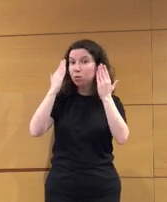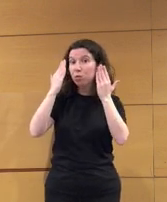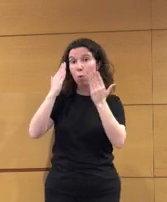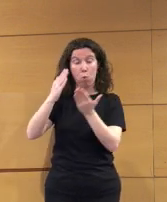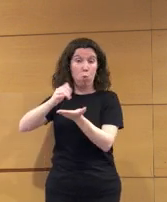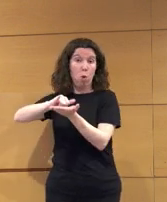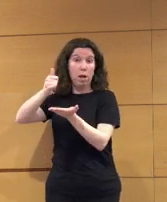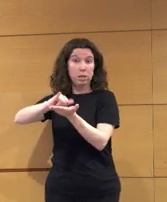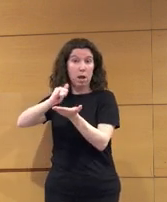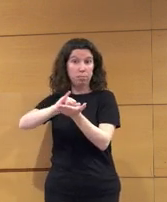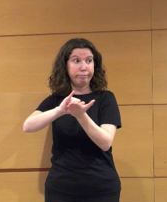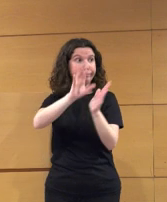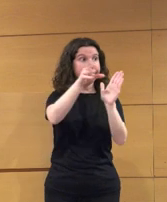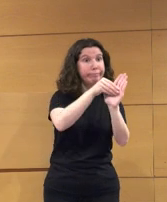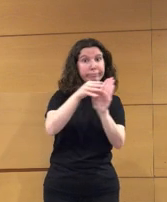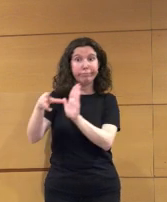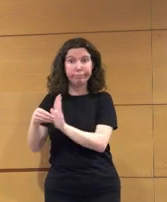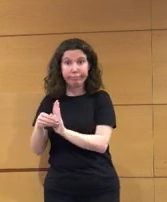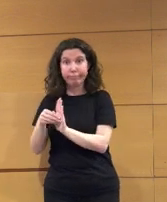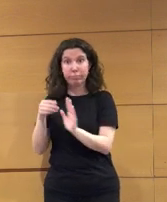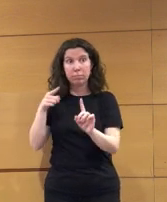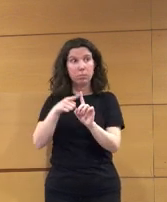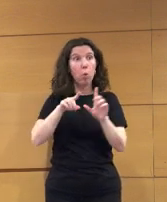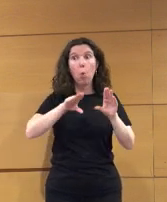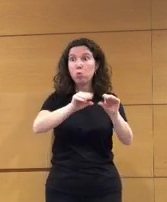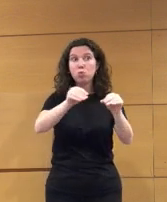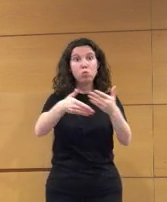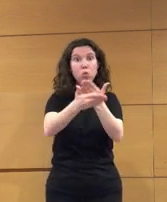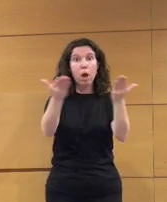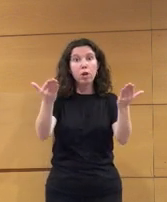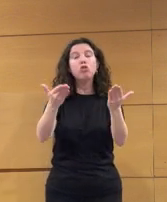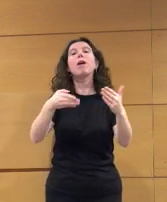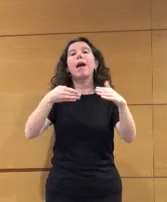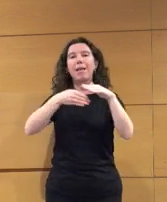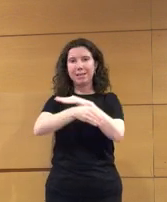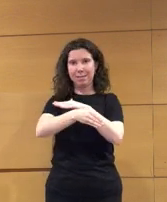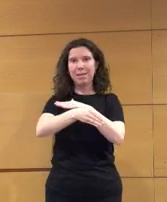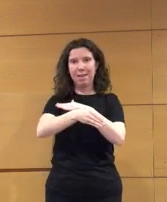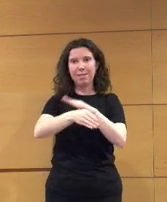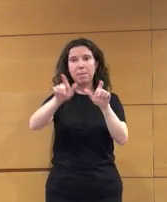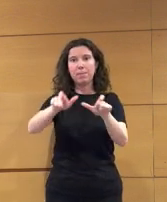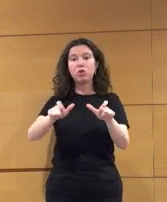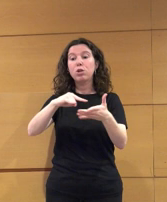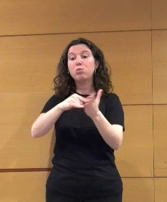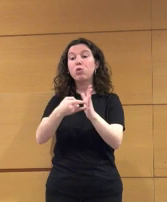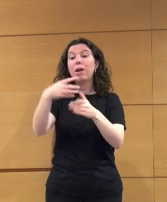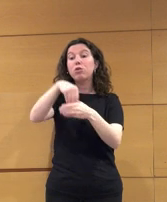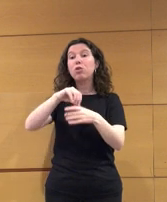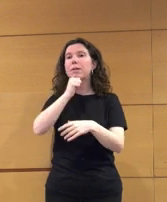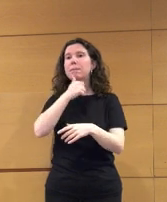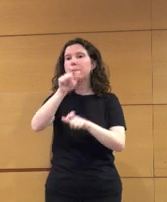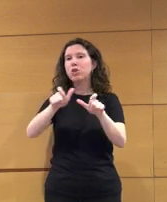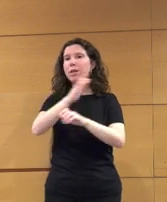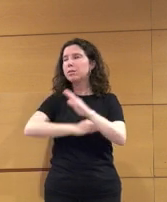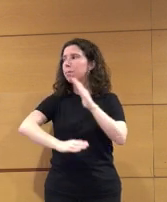WhatsApp, para permitir accesibilidad a los usuarios que teníamos en el proyecto, que eran personas con discapacidad. También en este proyecto se